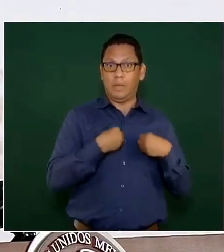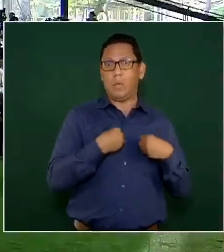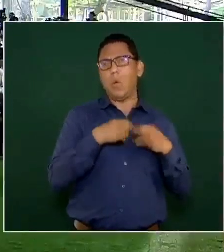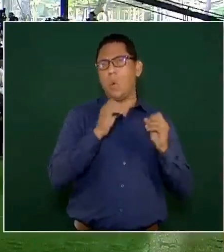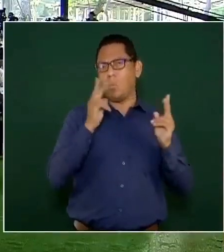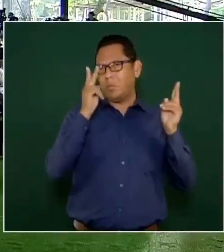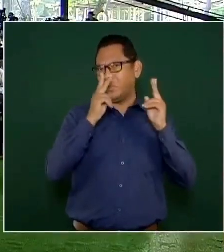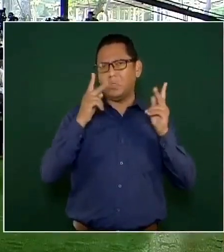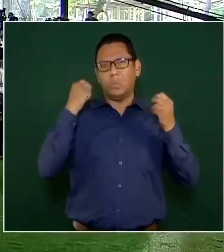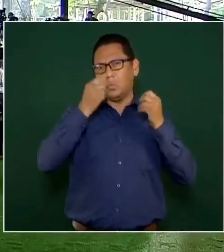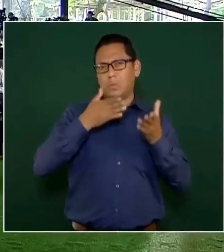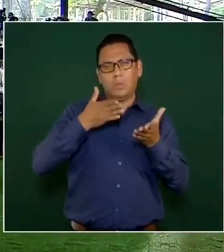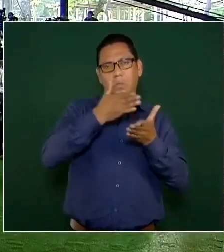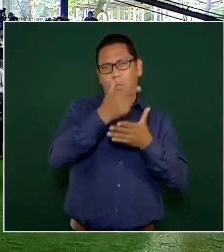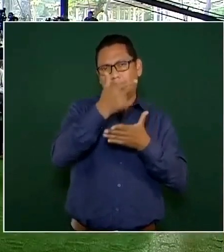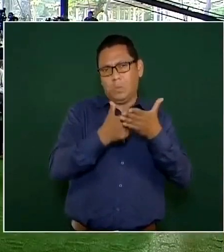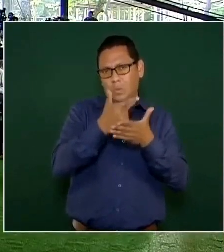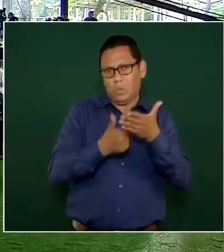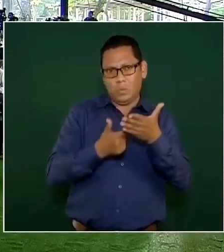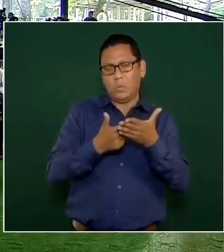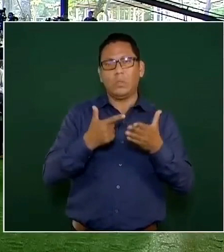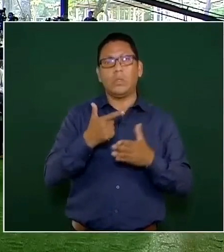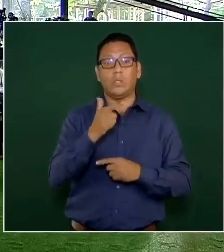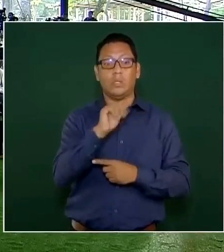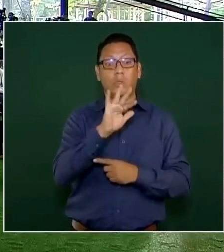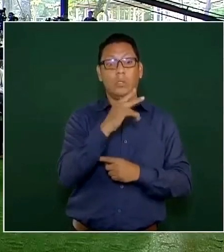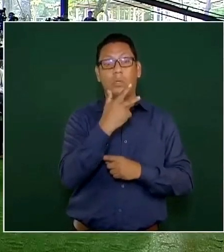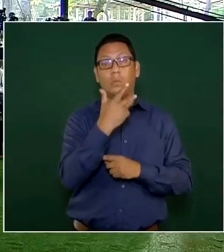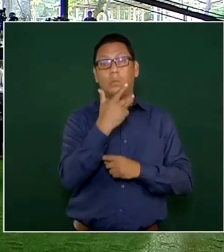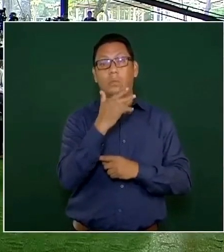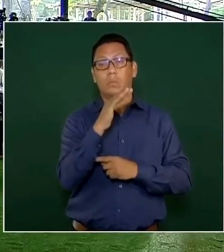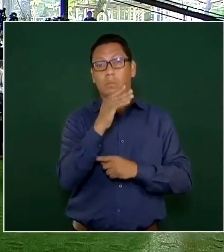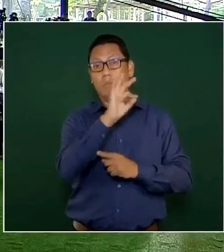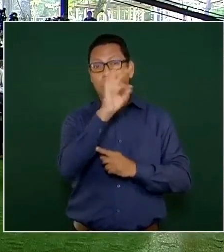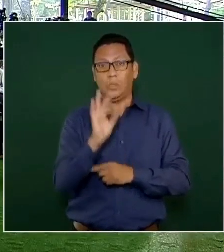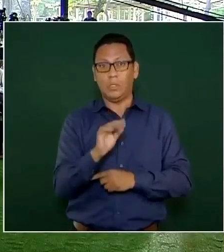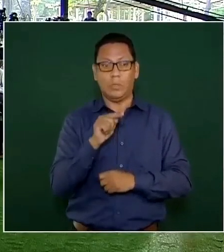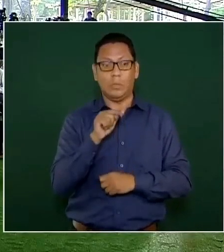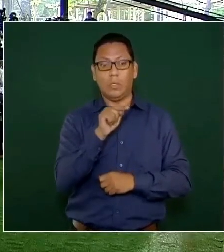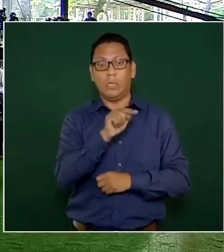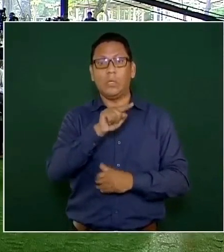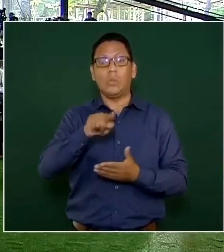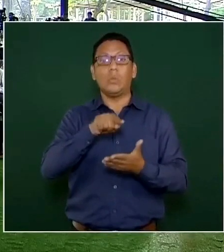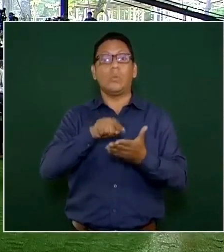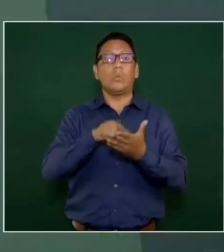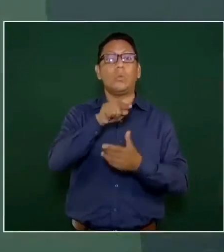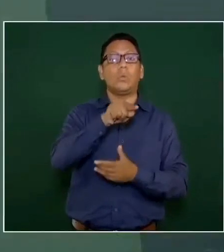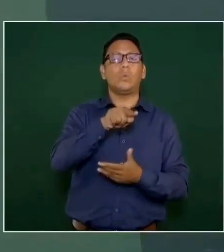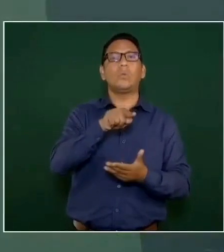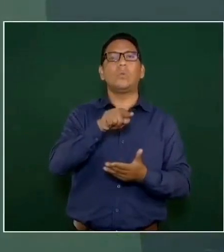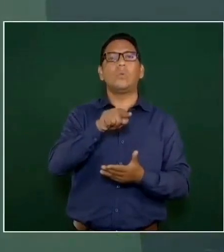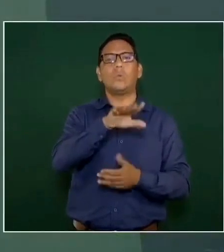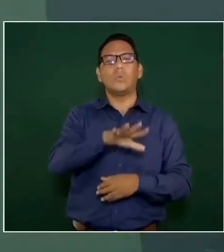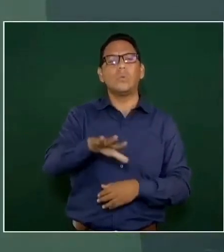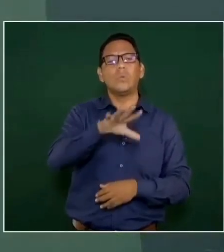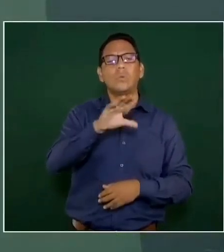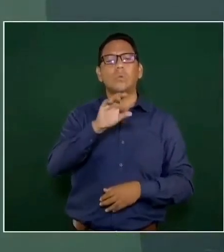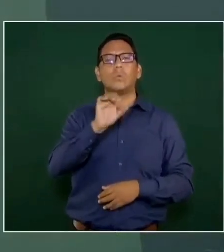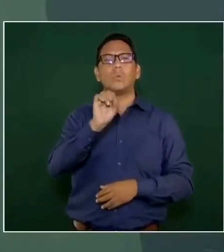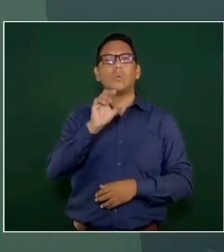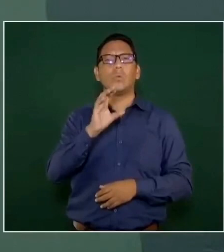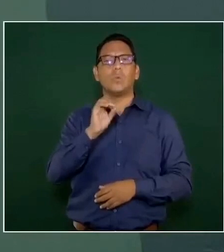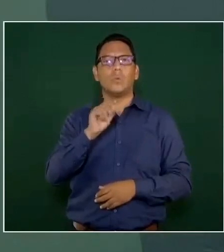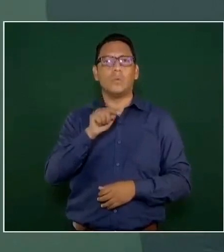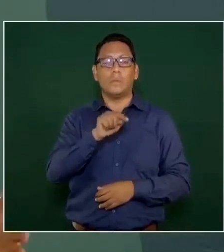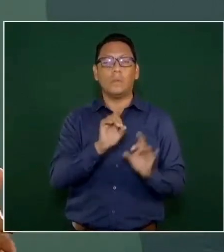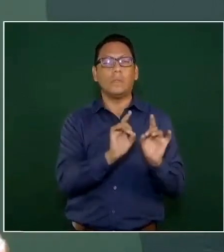registradas, y más del 50%, más de la mitad, se encontraban en la zona de Cusco, pues evidentemente como lo ha reportado